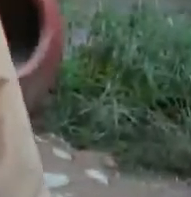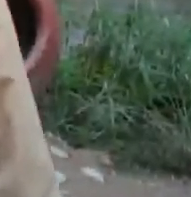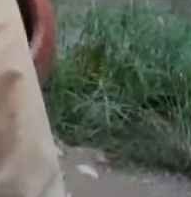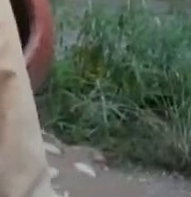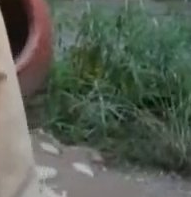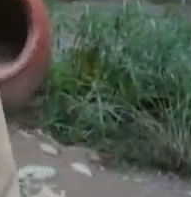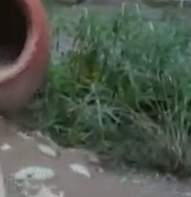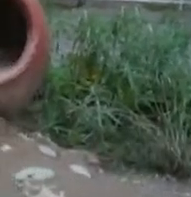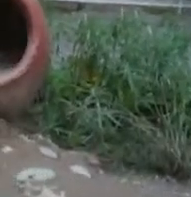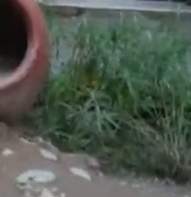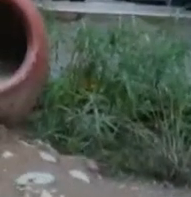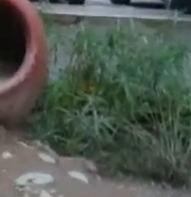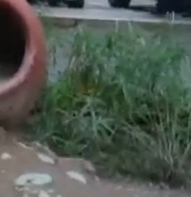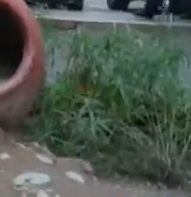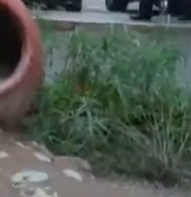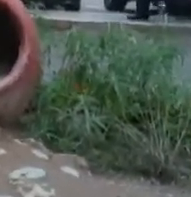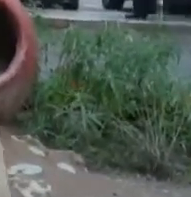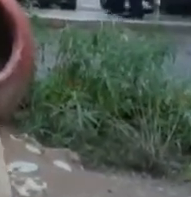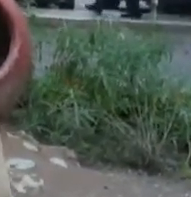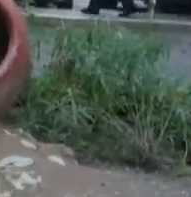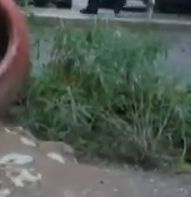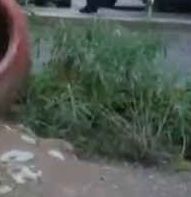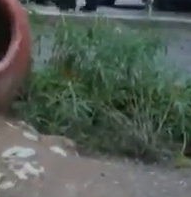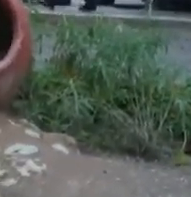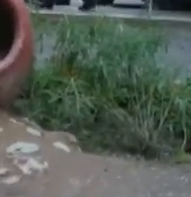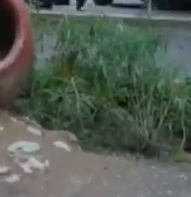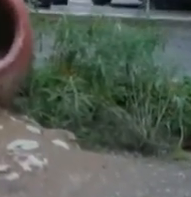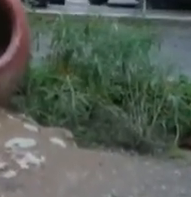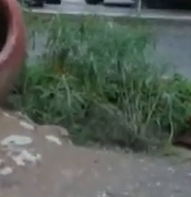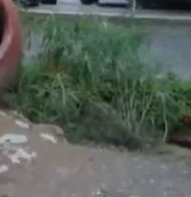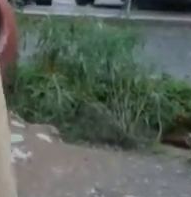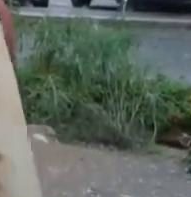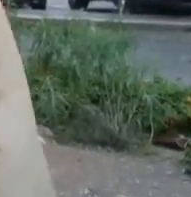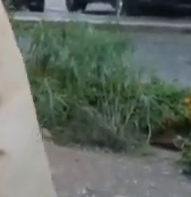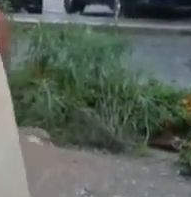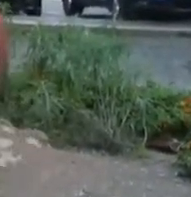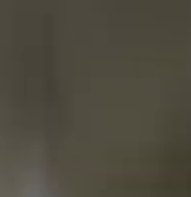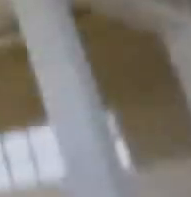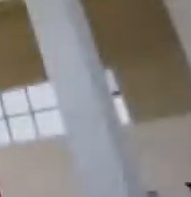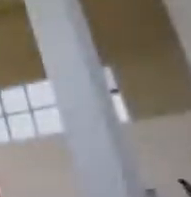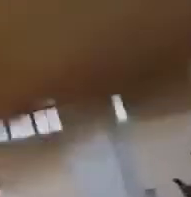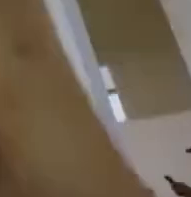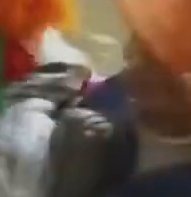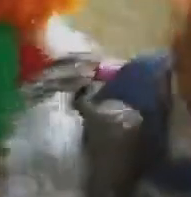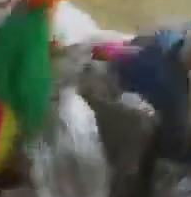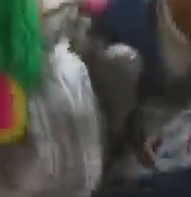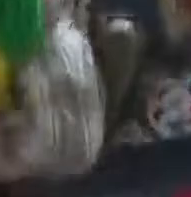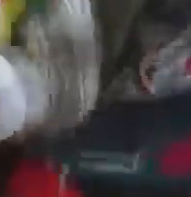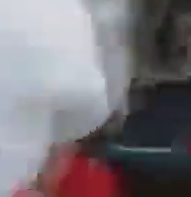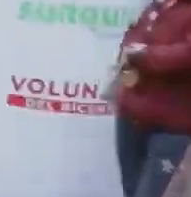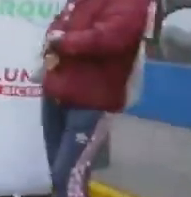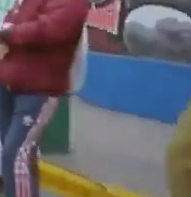Modo Bicentenario estará en Cusco vía RTV El Diario, Canal 45.